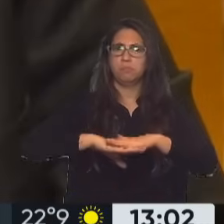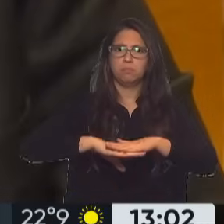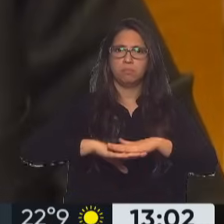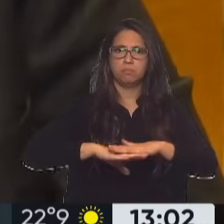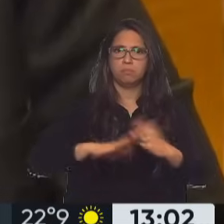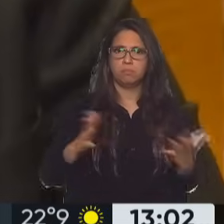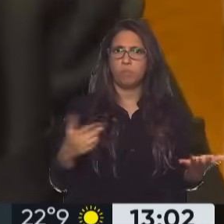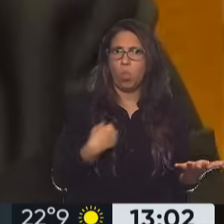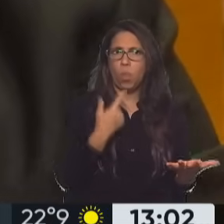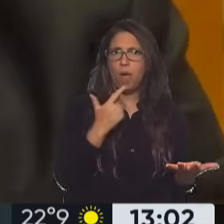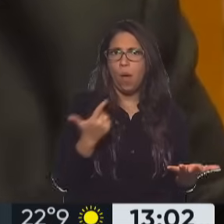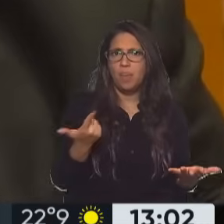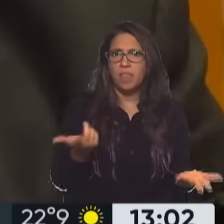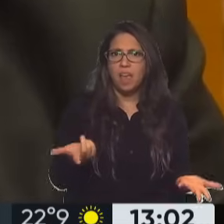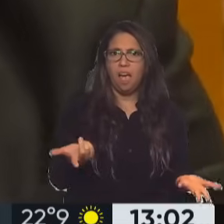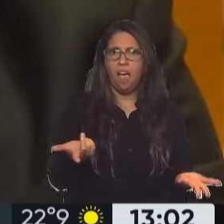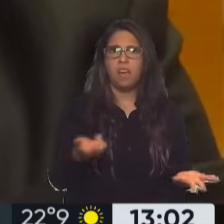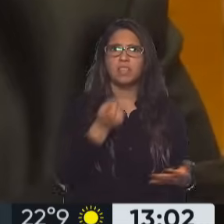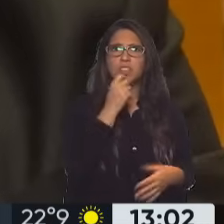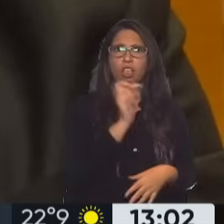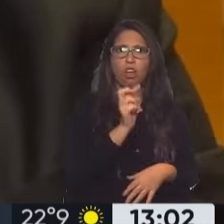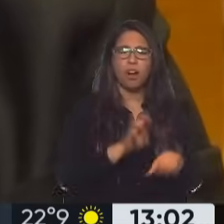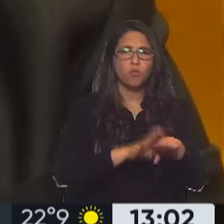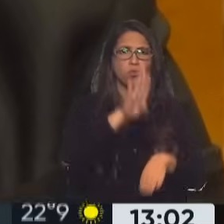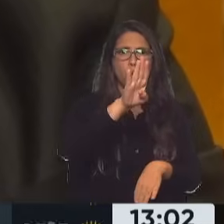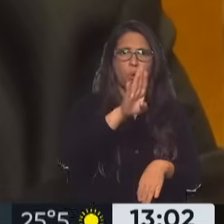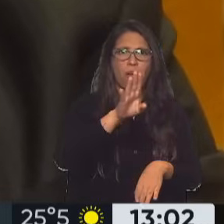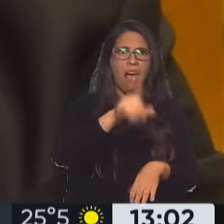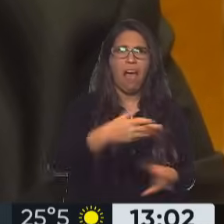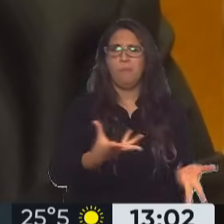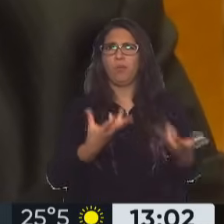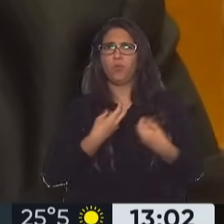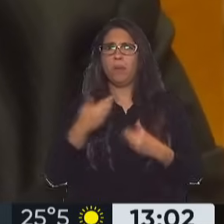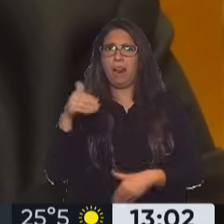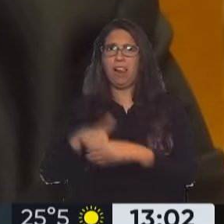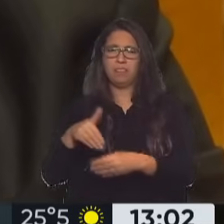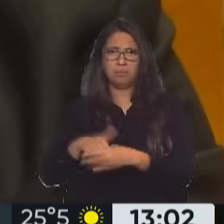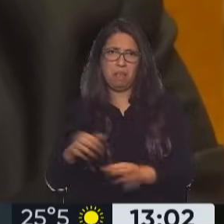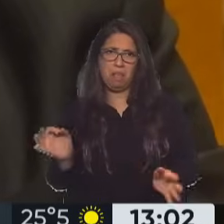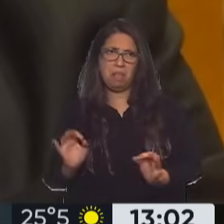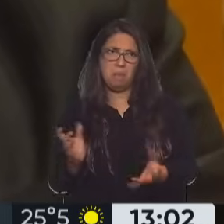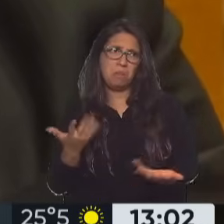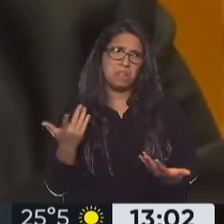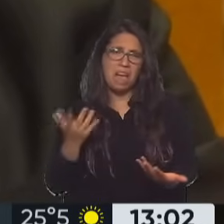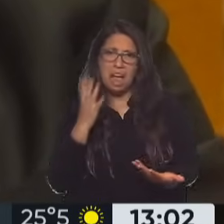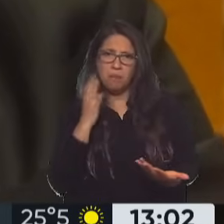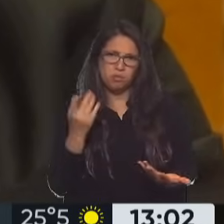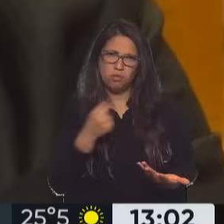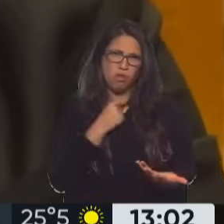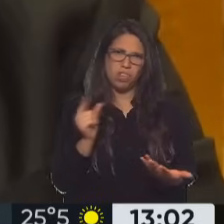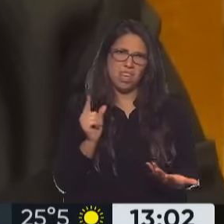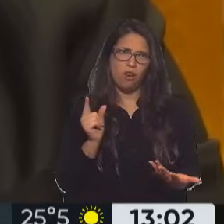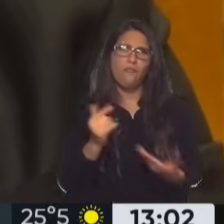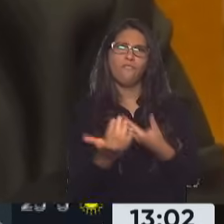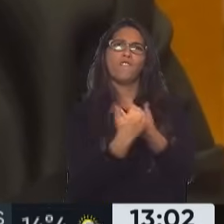dudé, porque que el dólar subiera, no sé cuánto me ayudó a mí electoralmente, tal vez algo, pero yo no quiero ganar